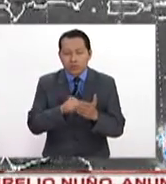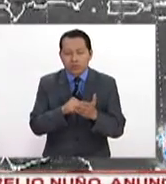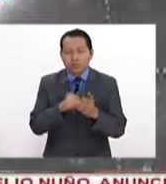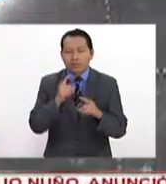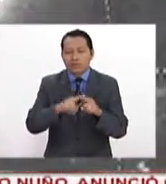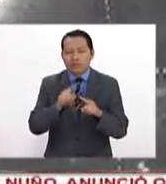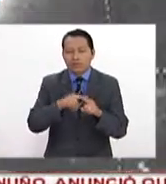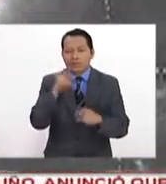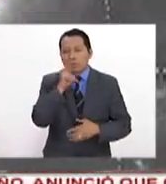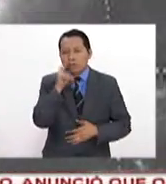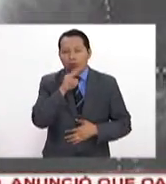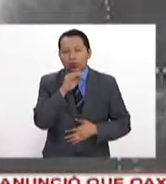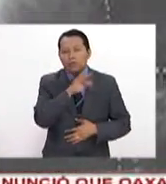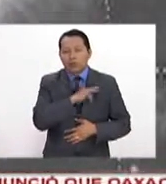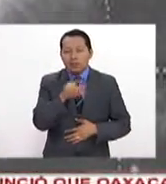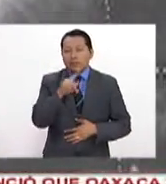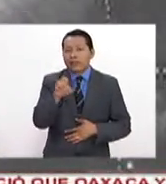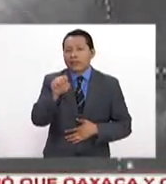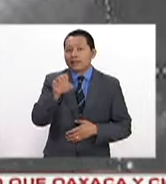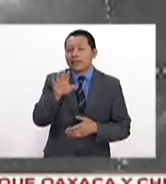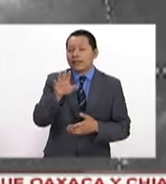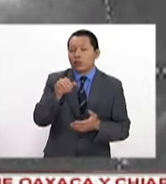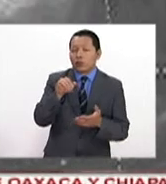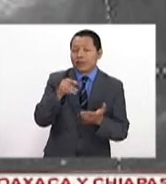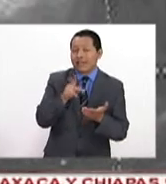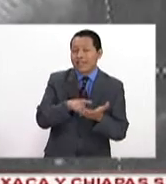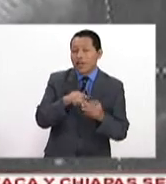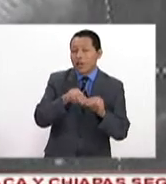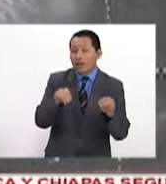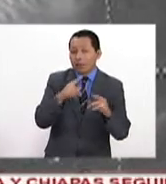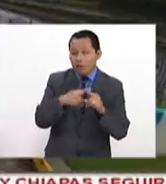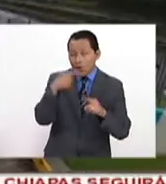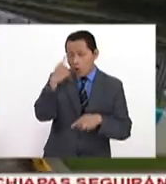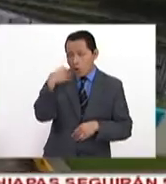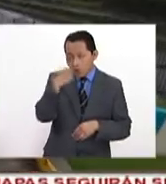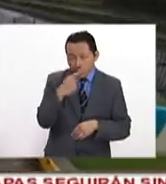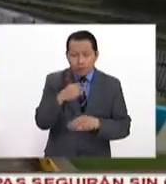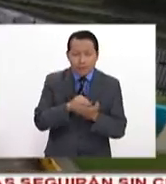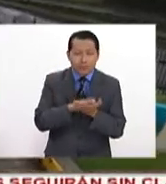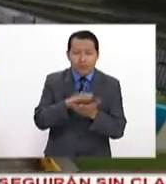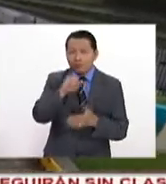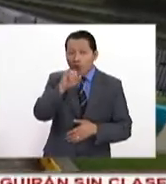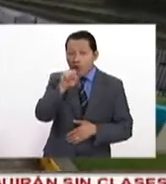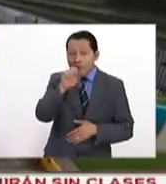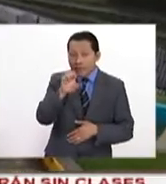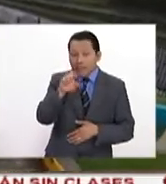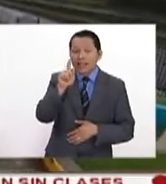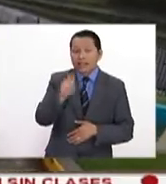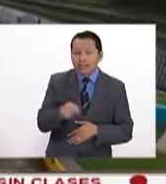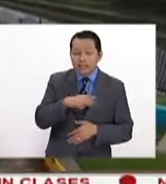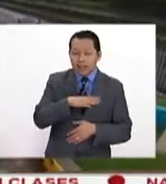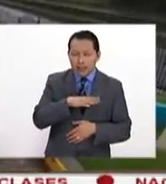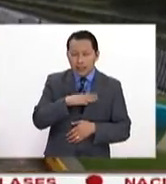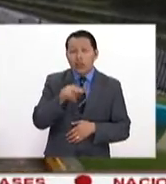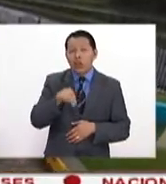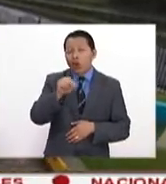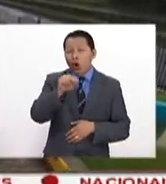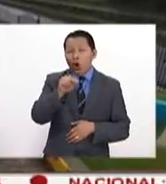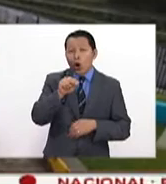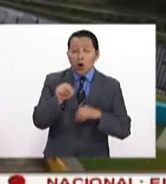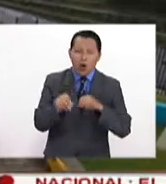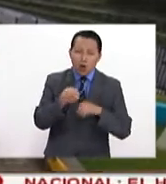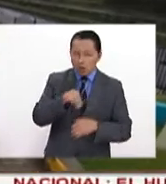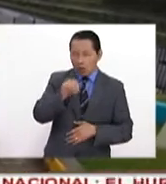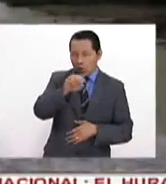con vientos de hasta 165 kilómetros por hora. También se pronosticó que José gire al noreste con una reducción